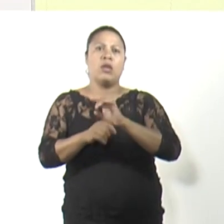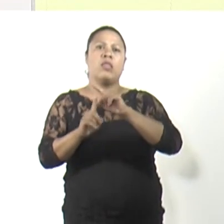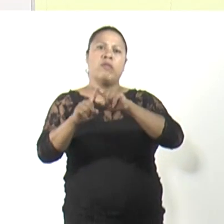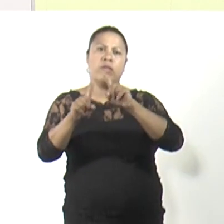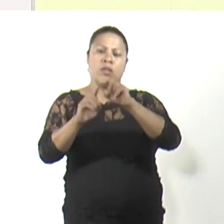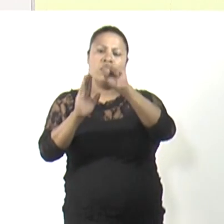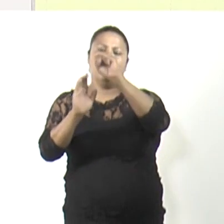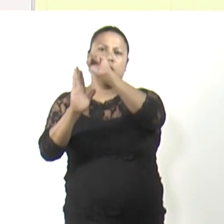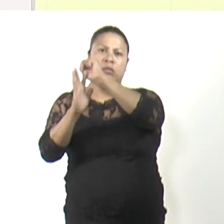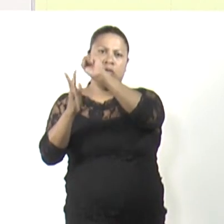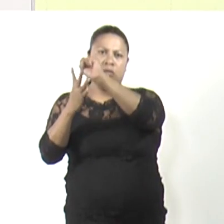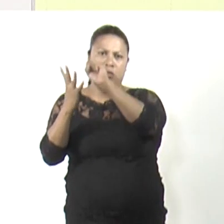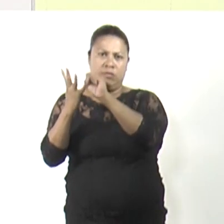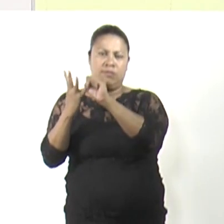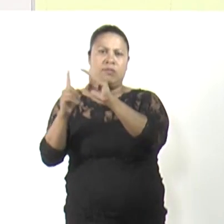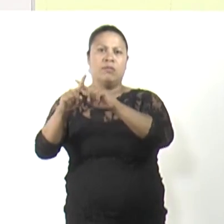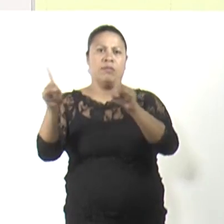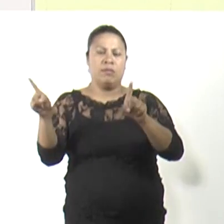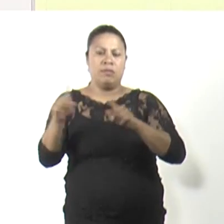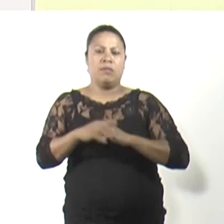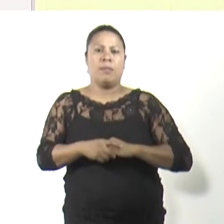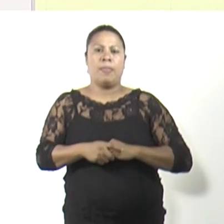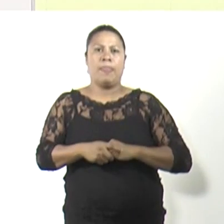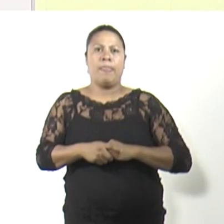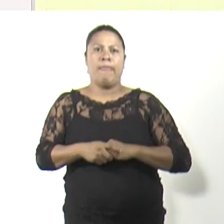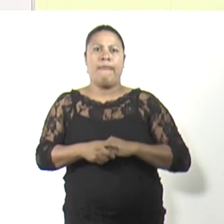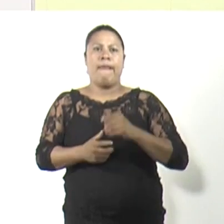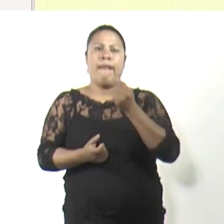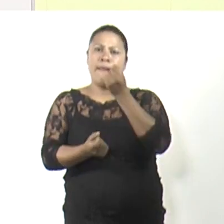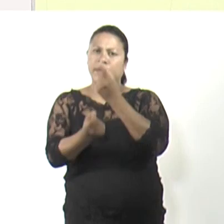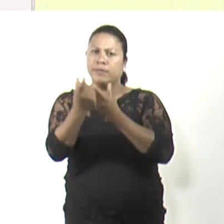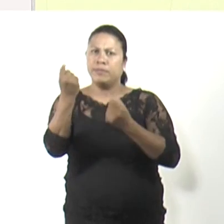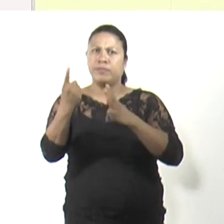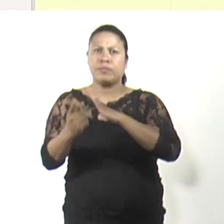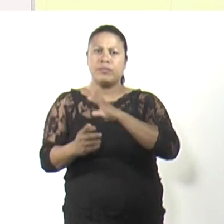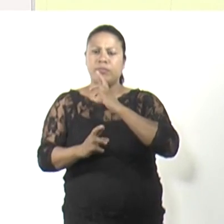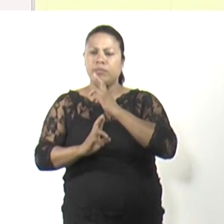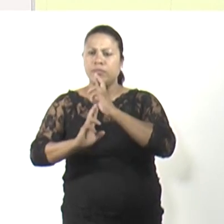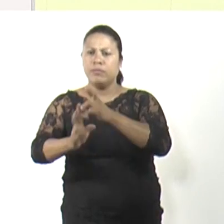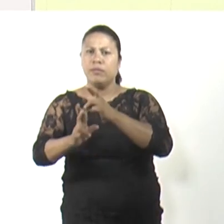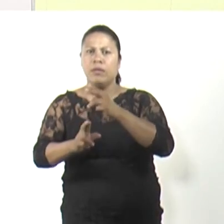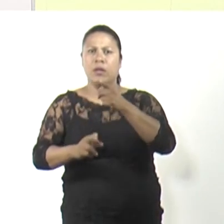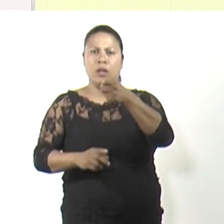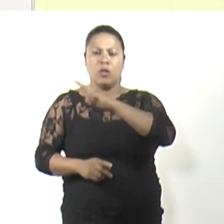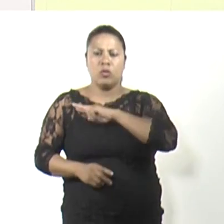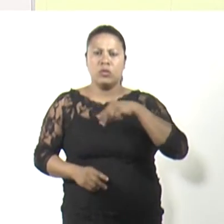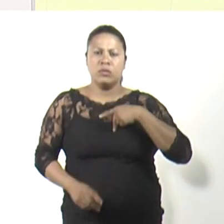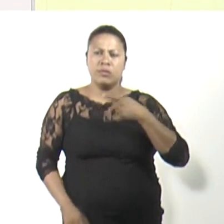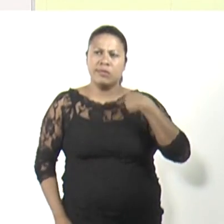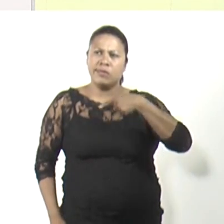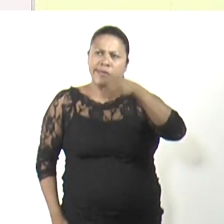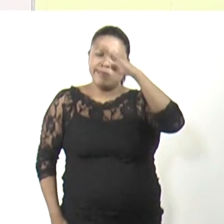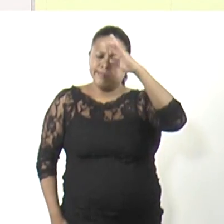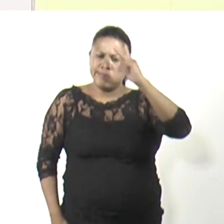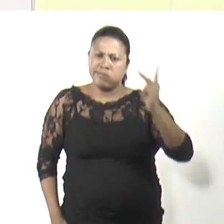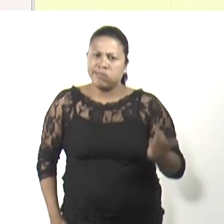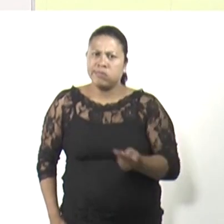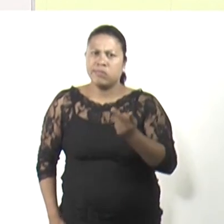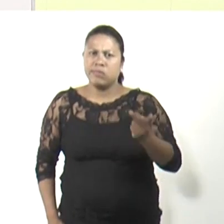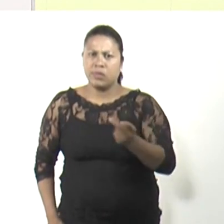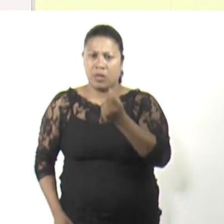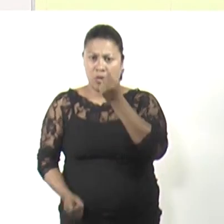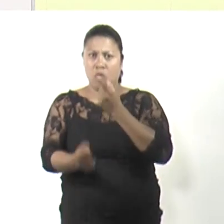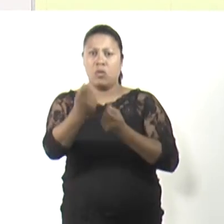sesiones posteriores. Algunas respuestas a nuestras interrogantes, de acuerdo a las